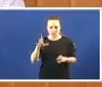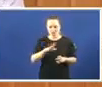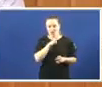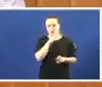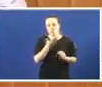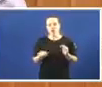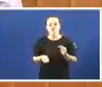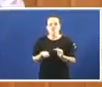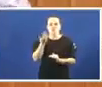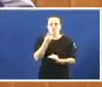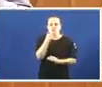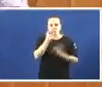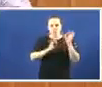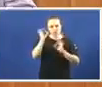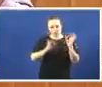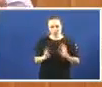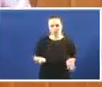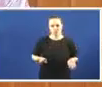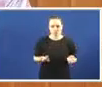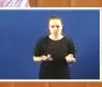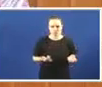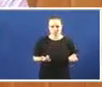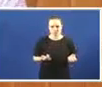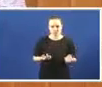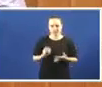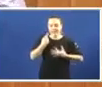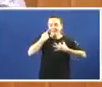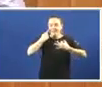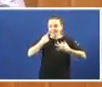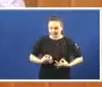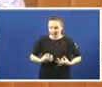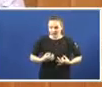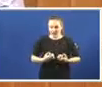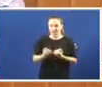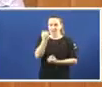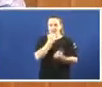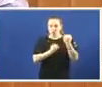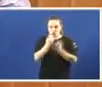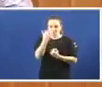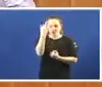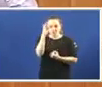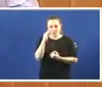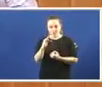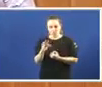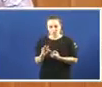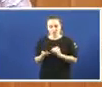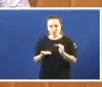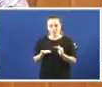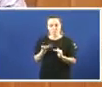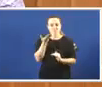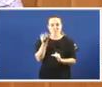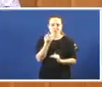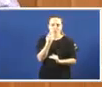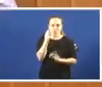2%. E, polo tanto, o crecemento real da economía, do orzamento, vai estar por baixo do